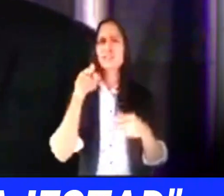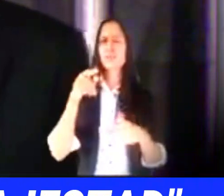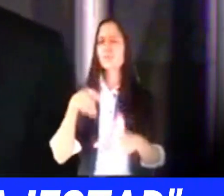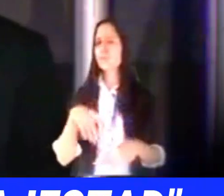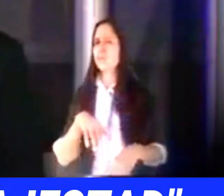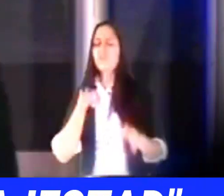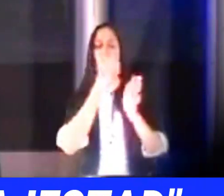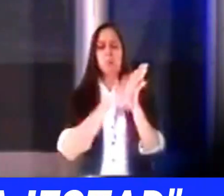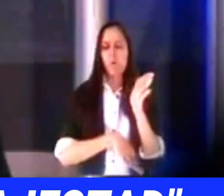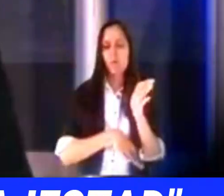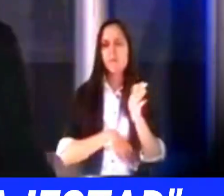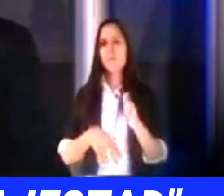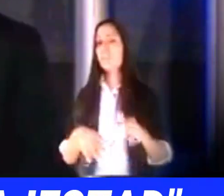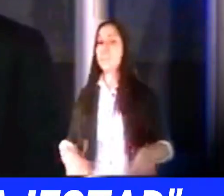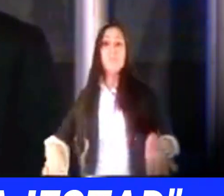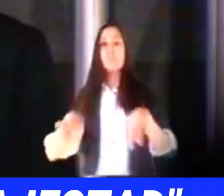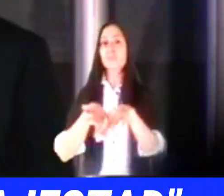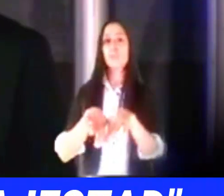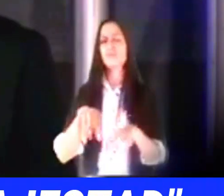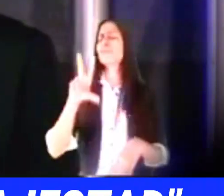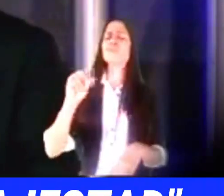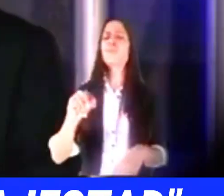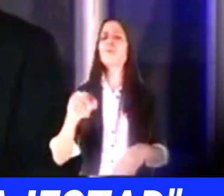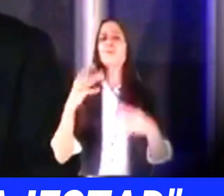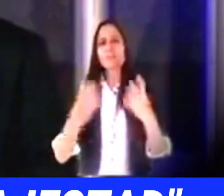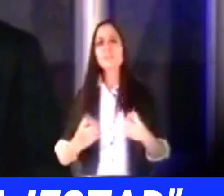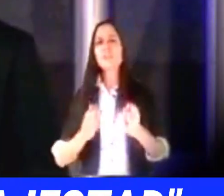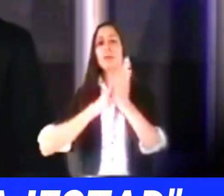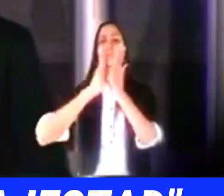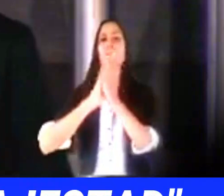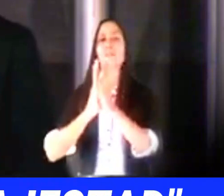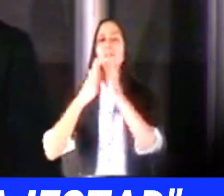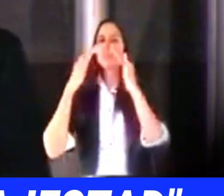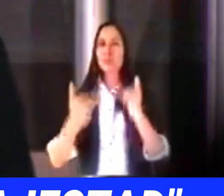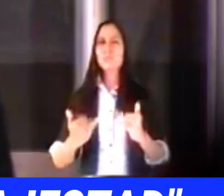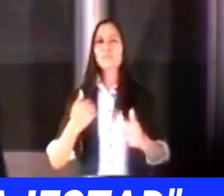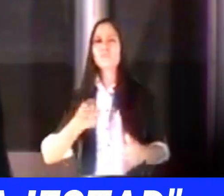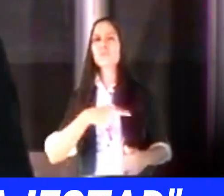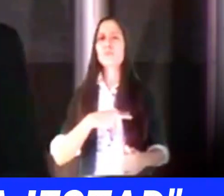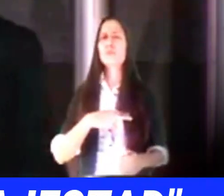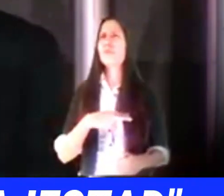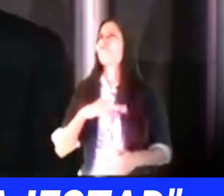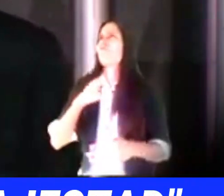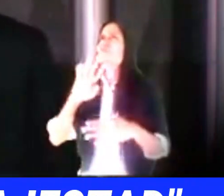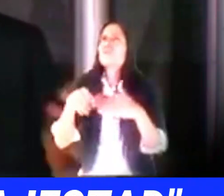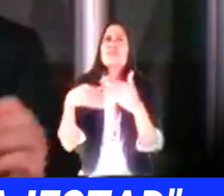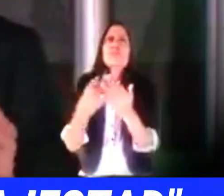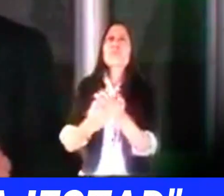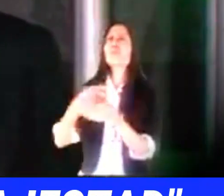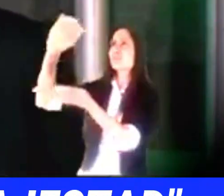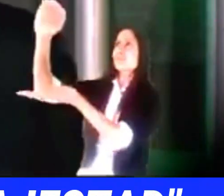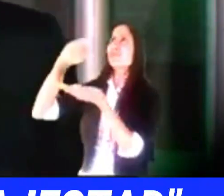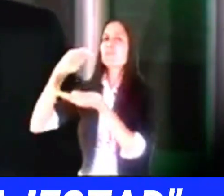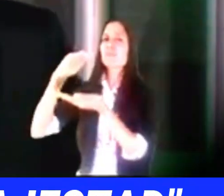quiero decirle esta tarde que lo tenemos todo por la gracia de Dios. Que sencillamente el Señor nos dio su